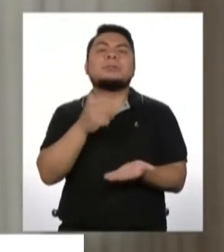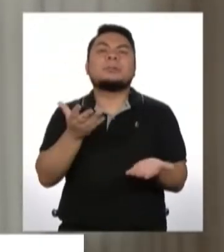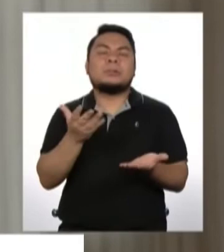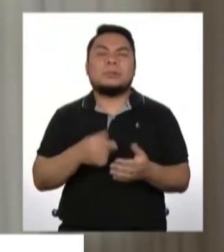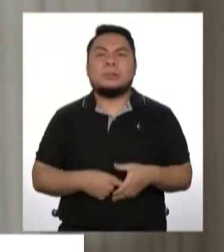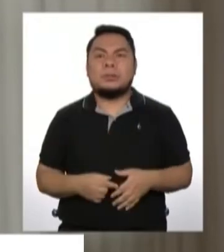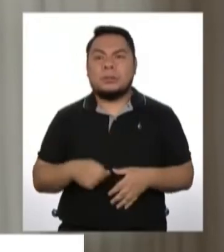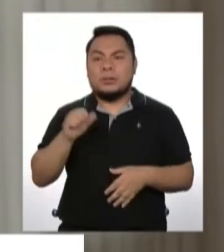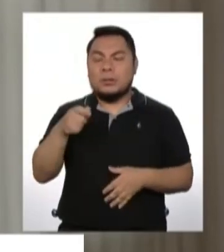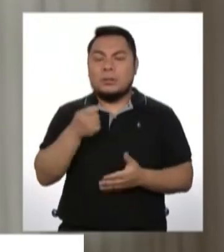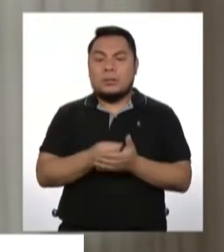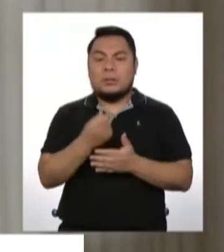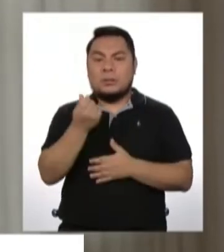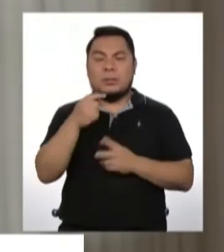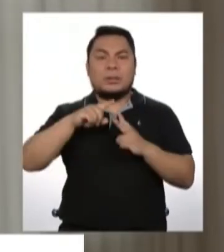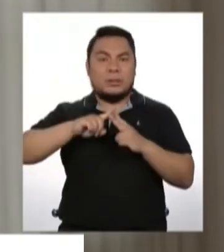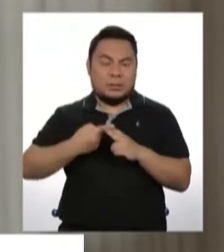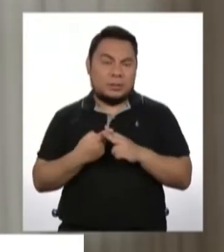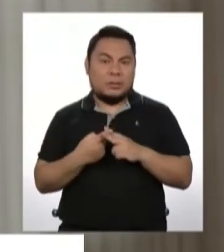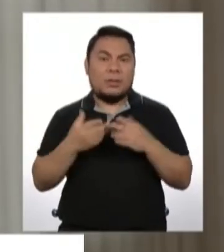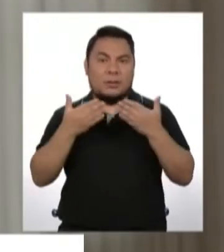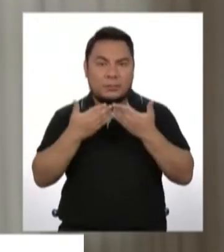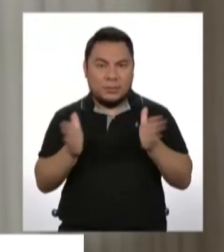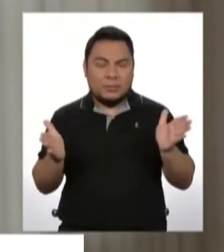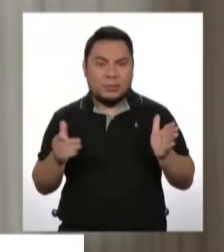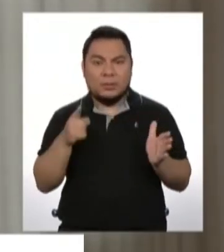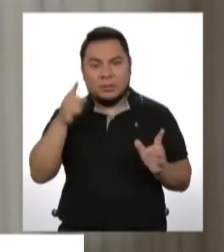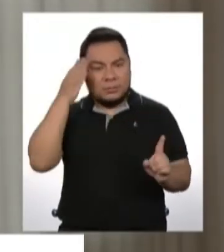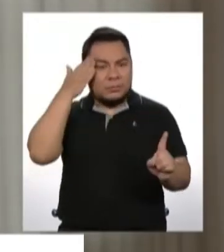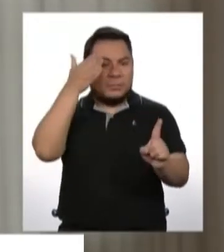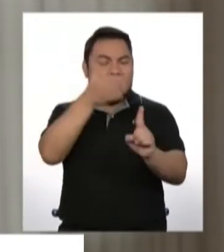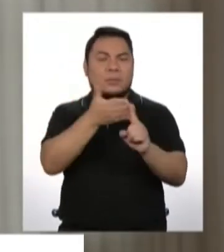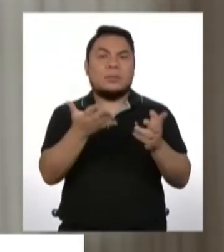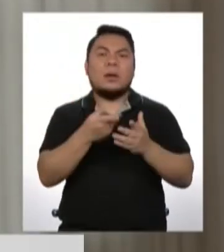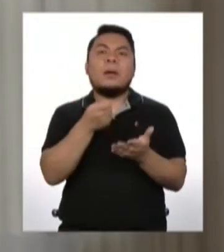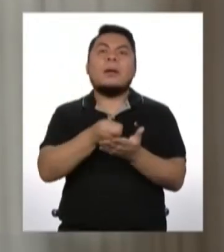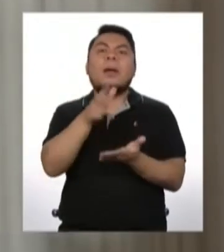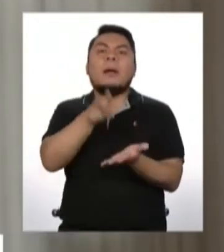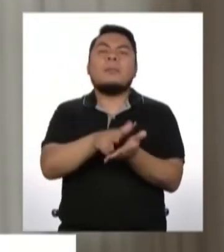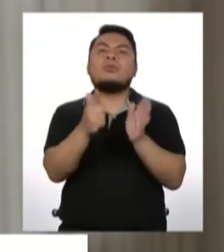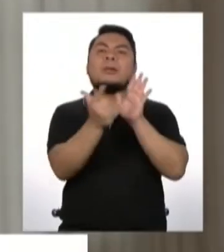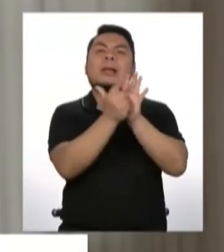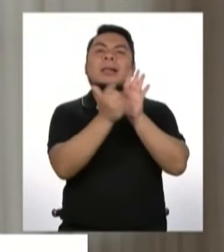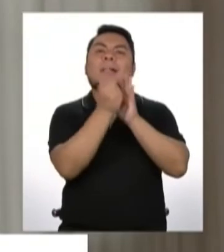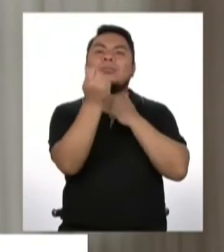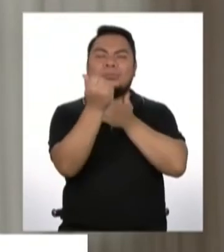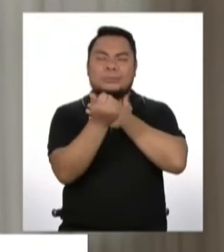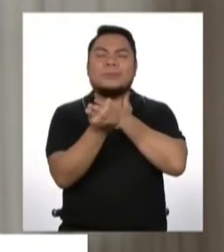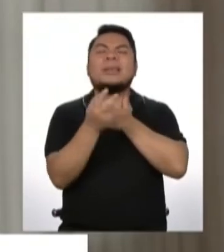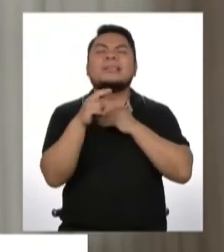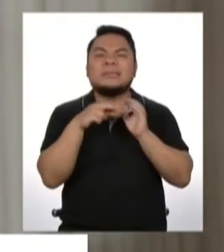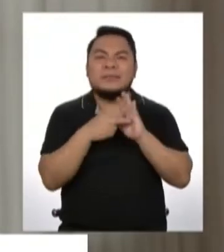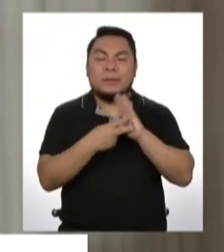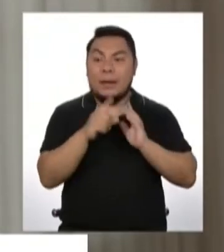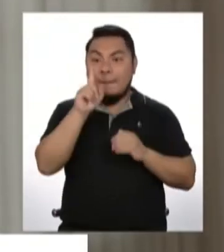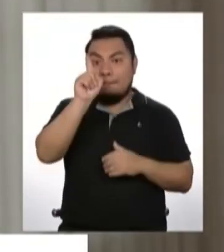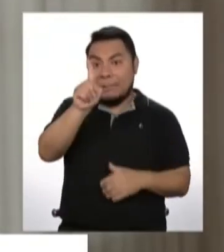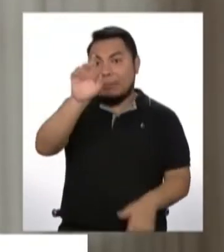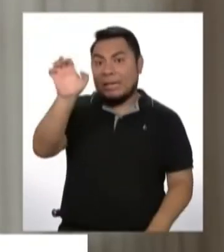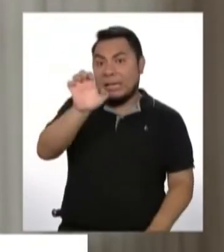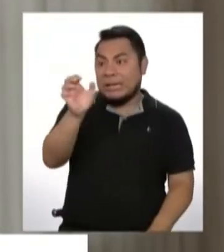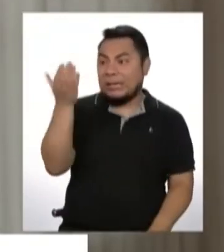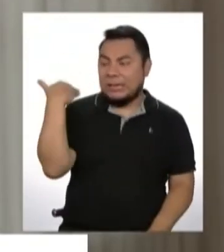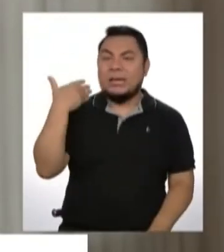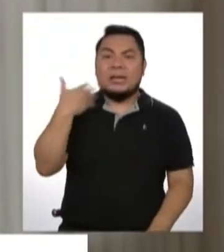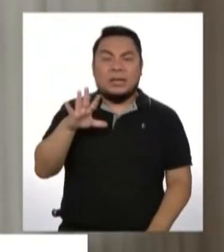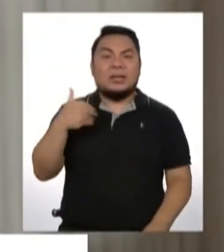aprobación del presupuesto inicial de apertura, que está directamente relacionado con la aprobación de la ley de presupuesto. Es decir, el primero de enero ya